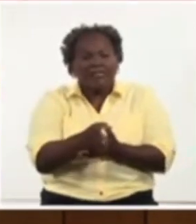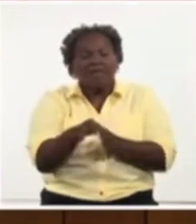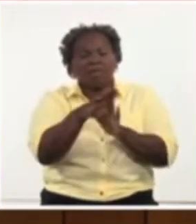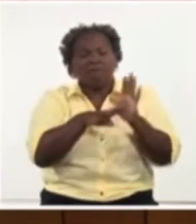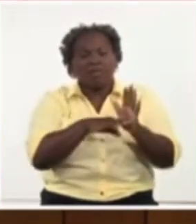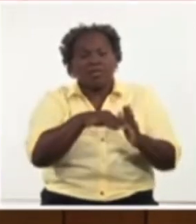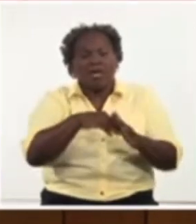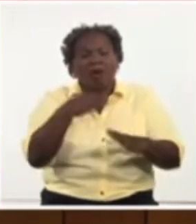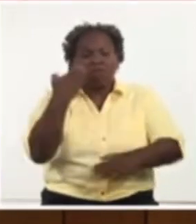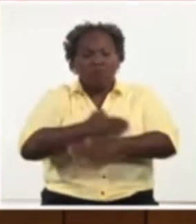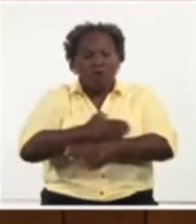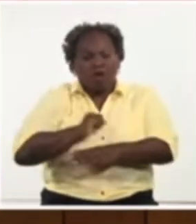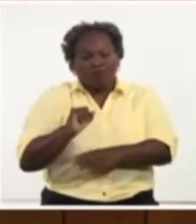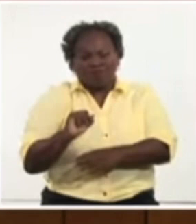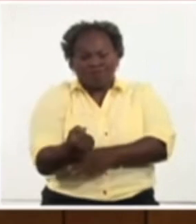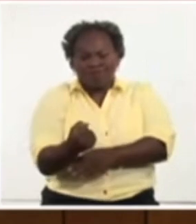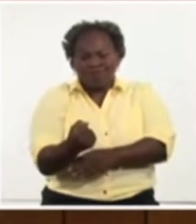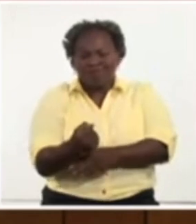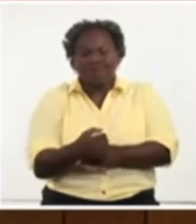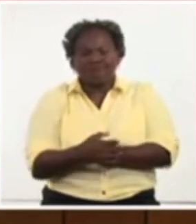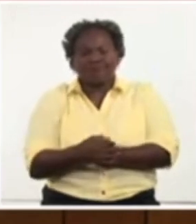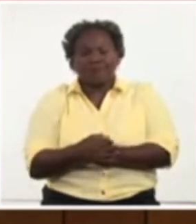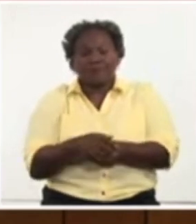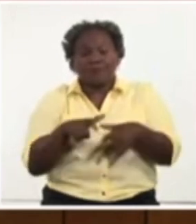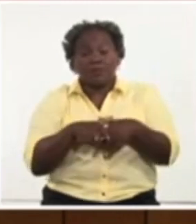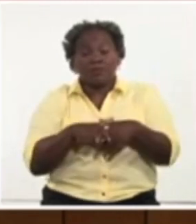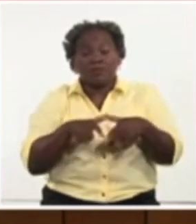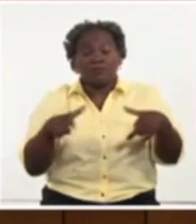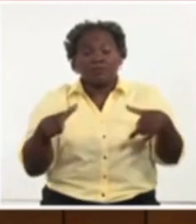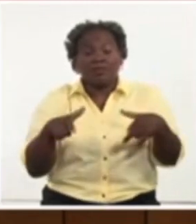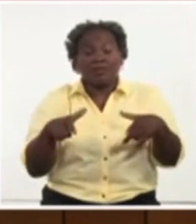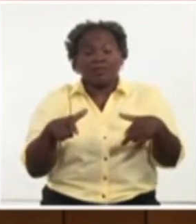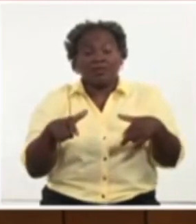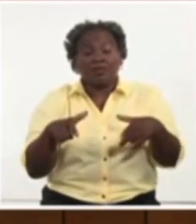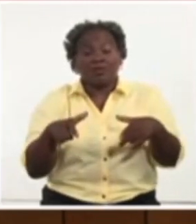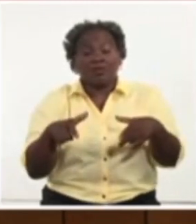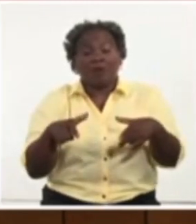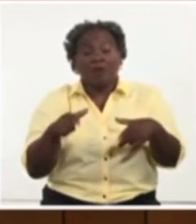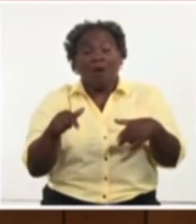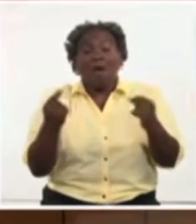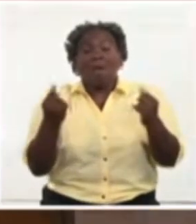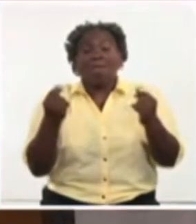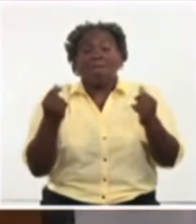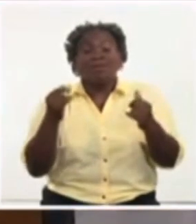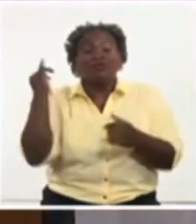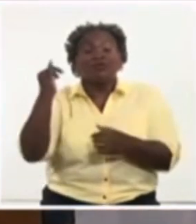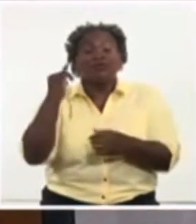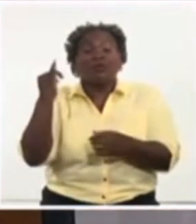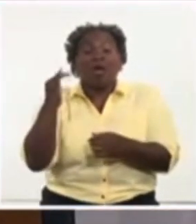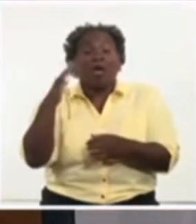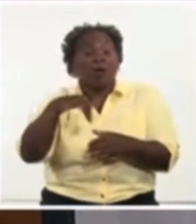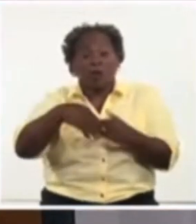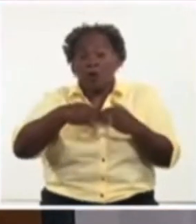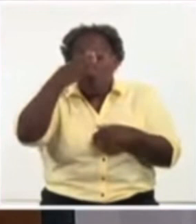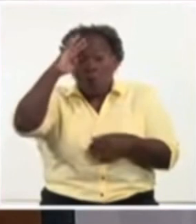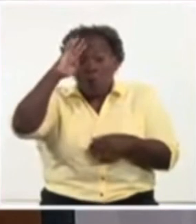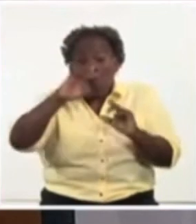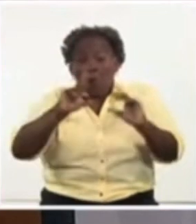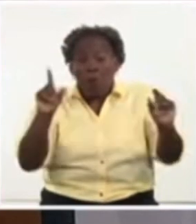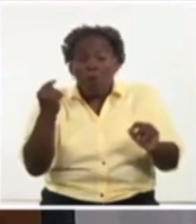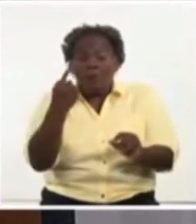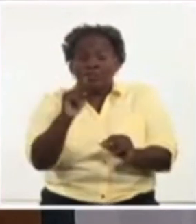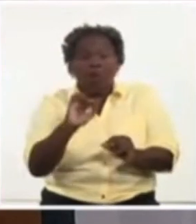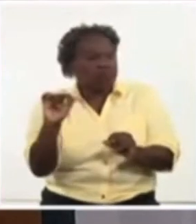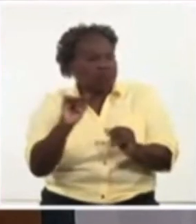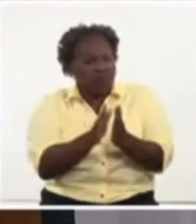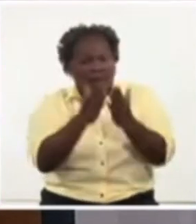bloqueo hay un crecimiento sin precedente de los precios internacionales no es un problema de Cuba hay Solo que leer